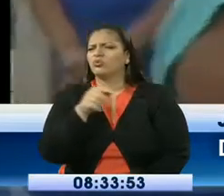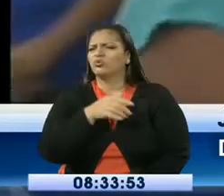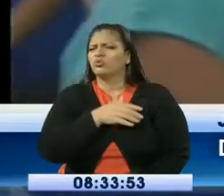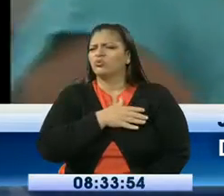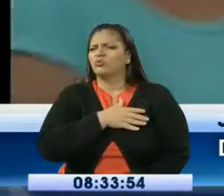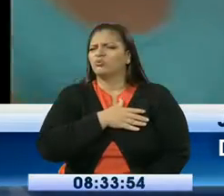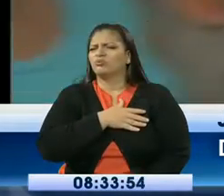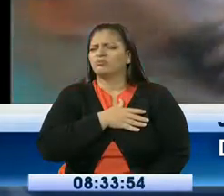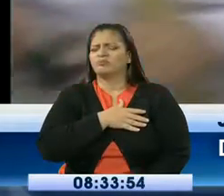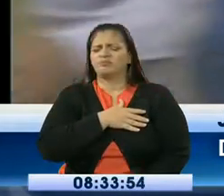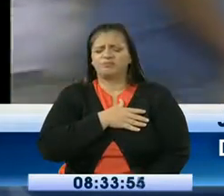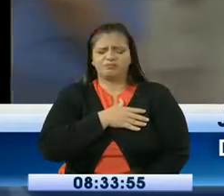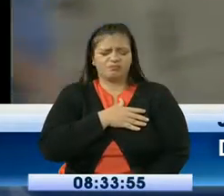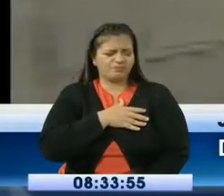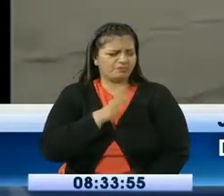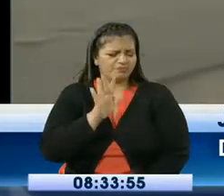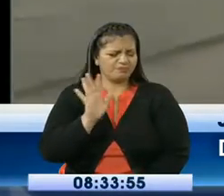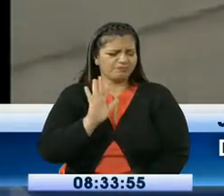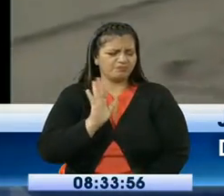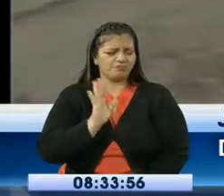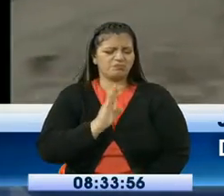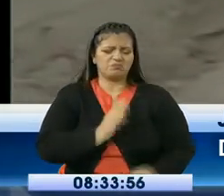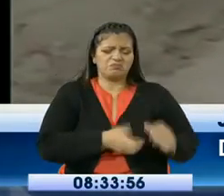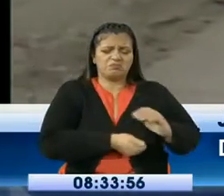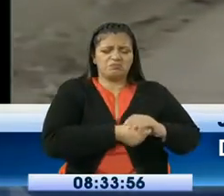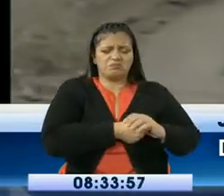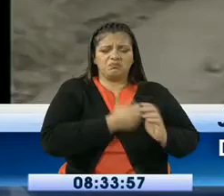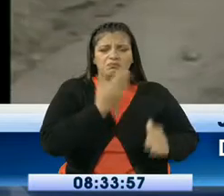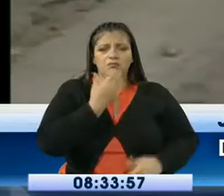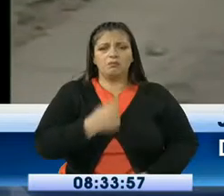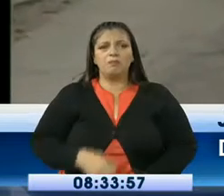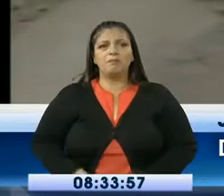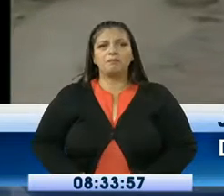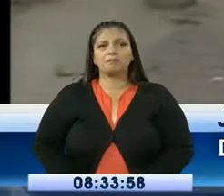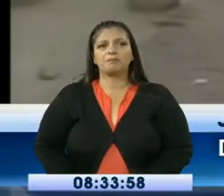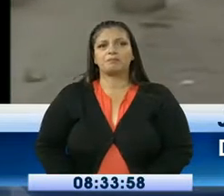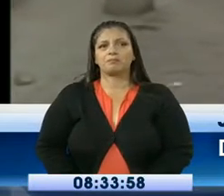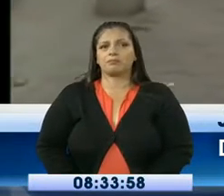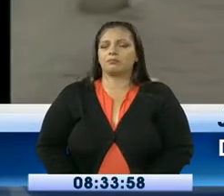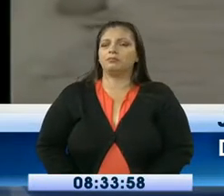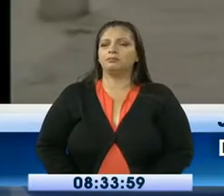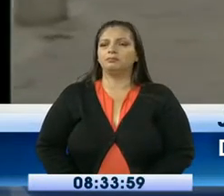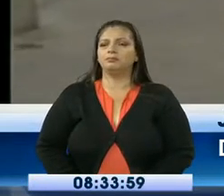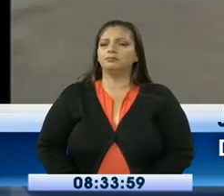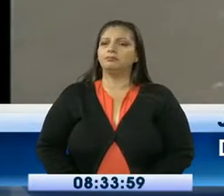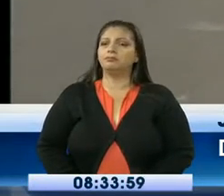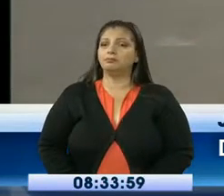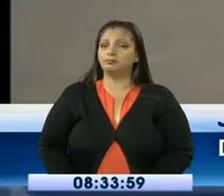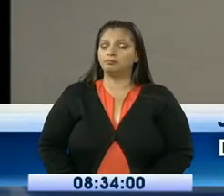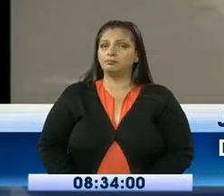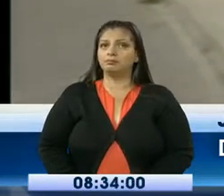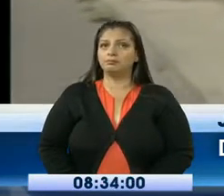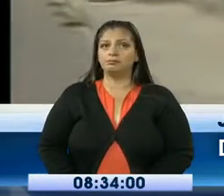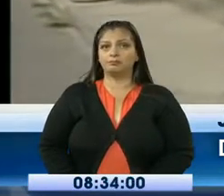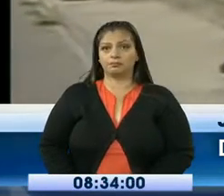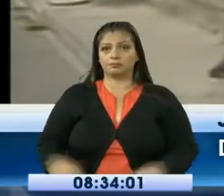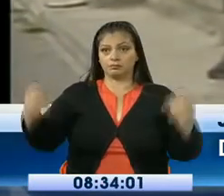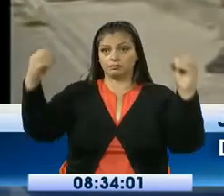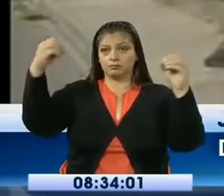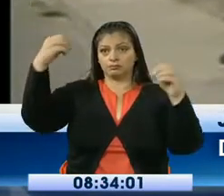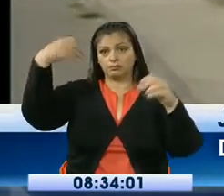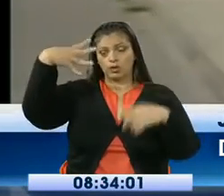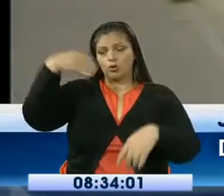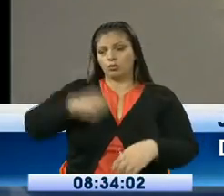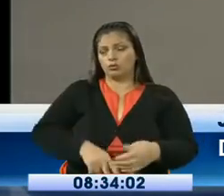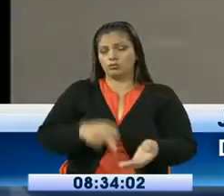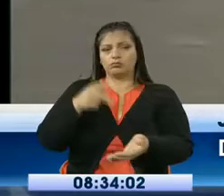es encerrarme temprano, cosa que no debe ser así. Claro, ahora ustedes están inclusive al día en sus pagos de las planillas eléctricas. Ahí está mi planilla, está al día.